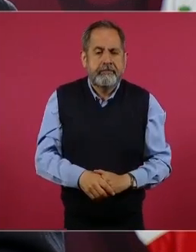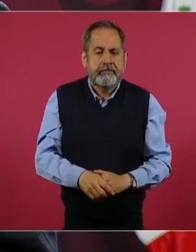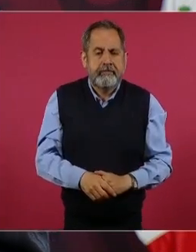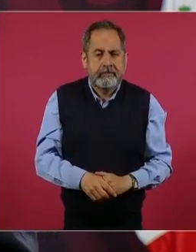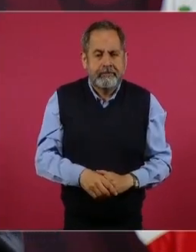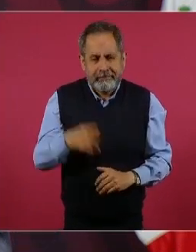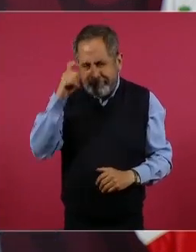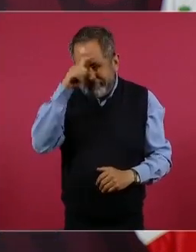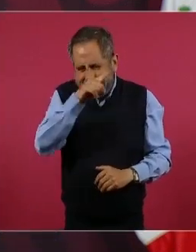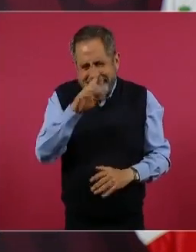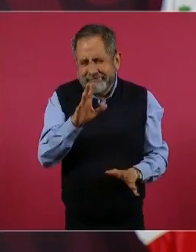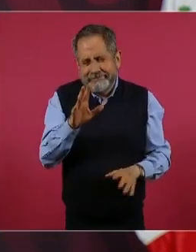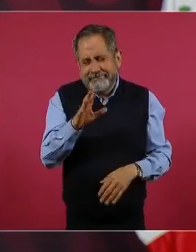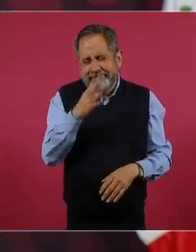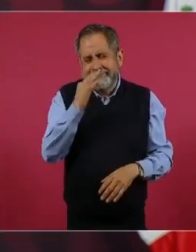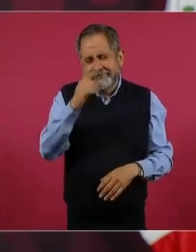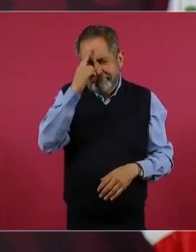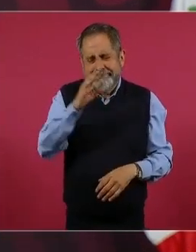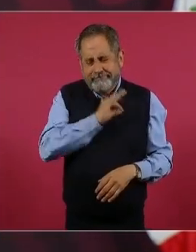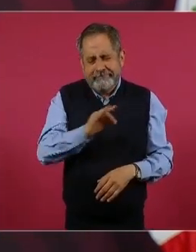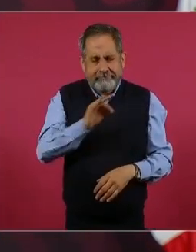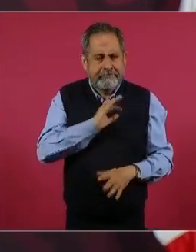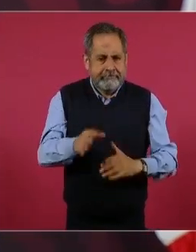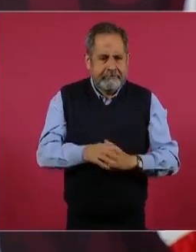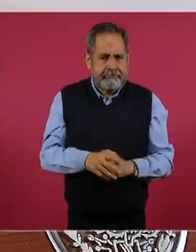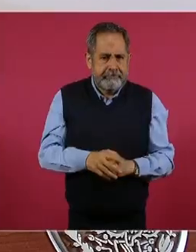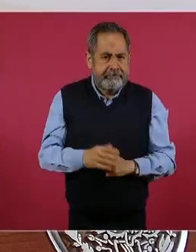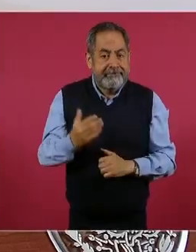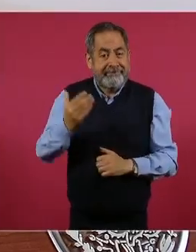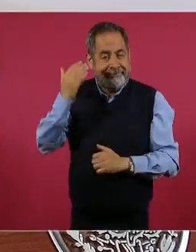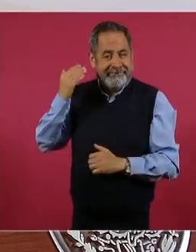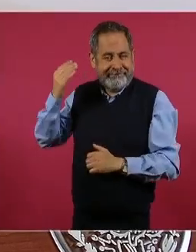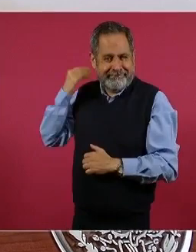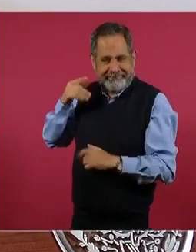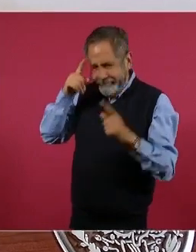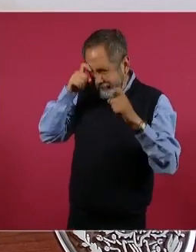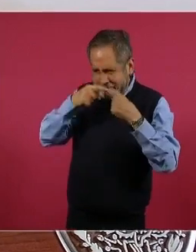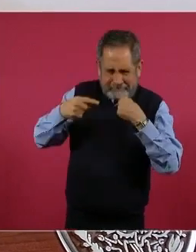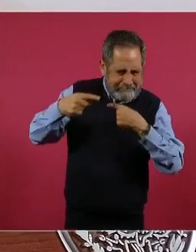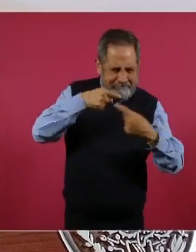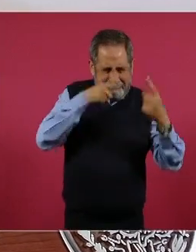está muy complicado. Se complicó,